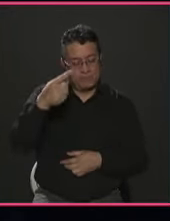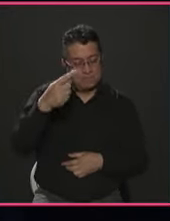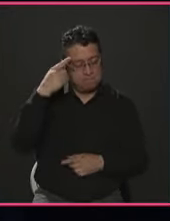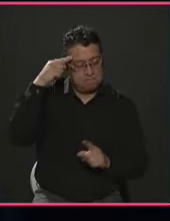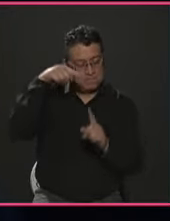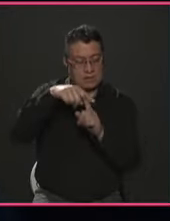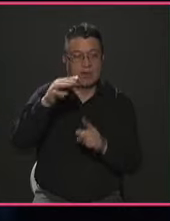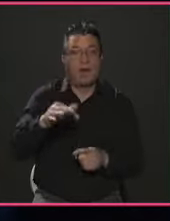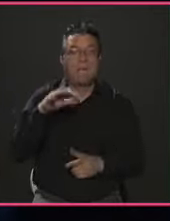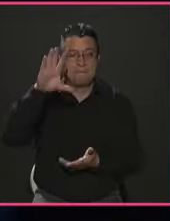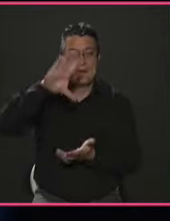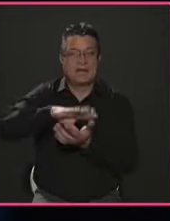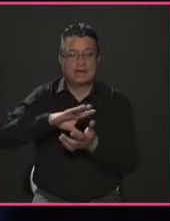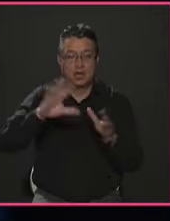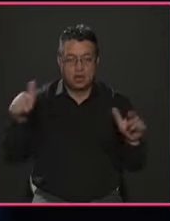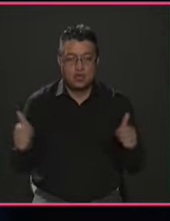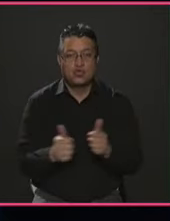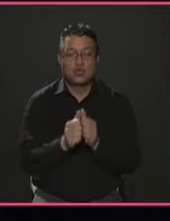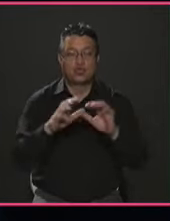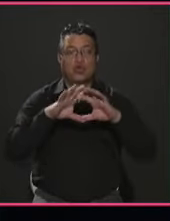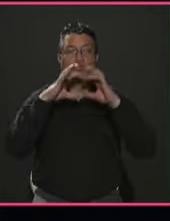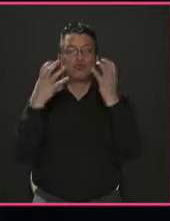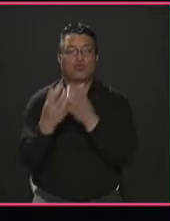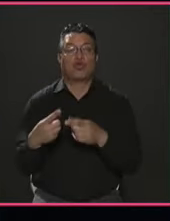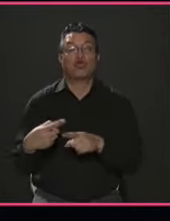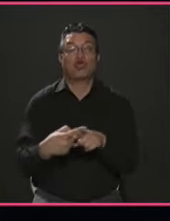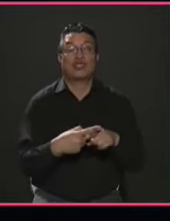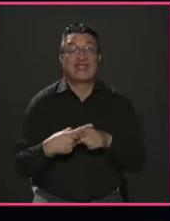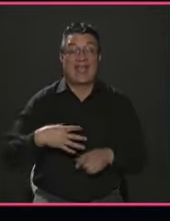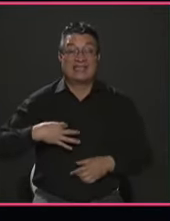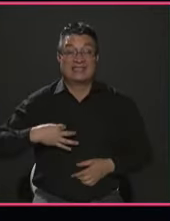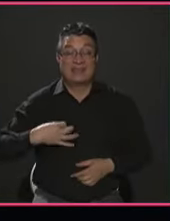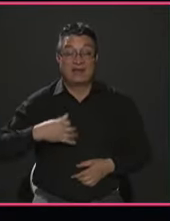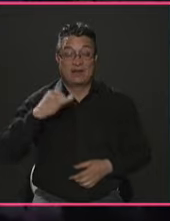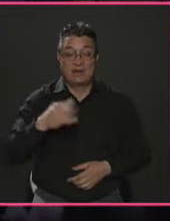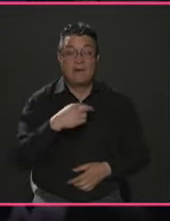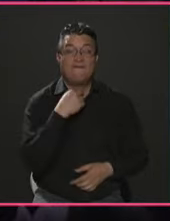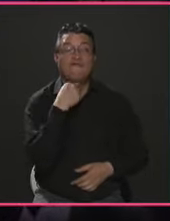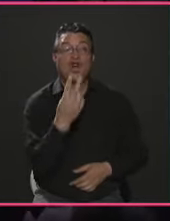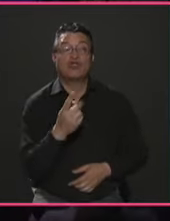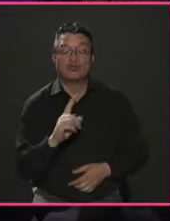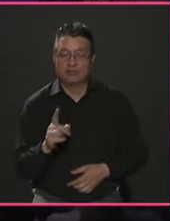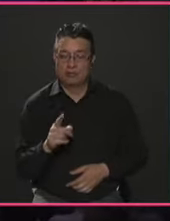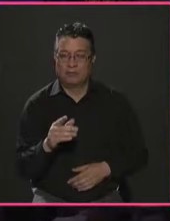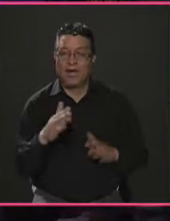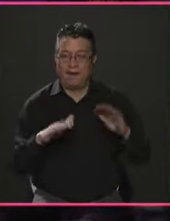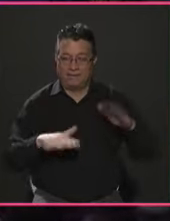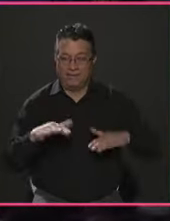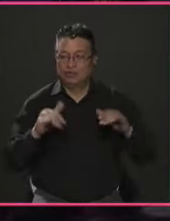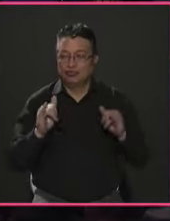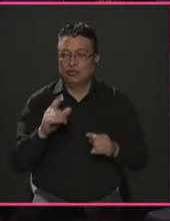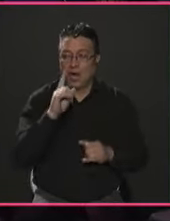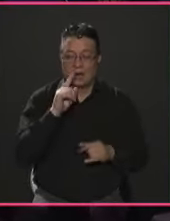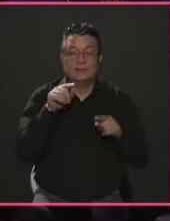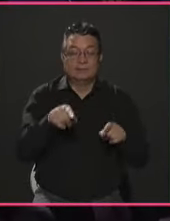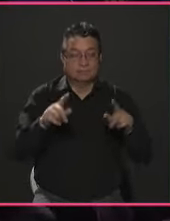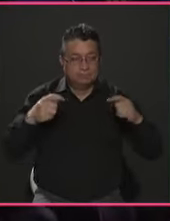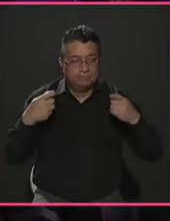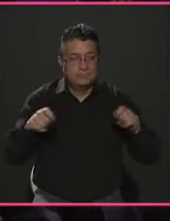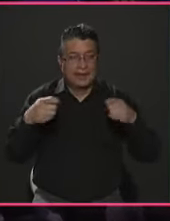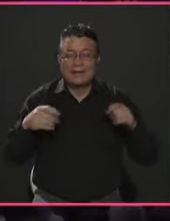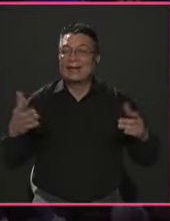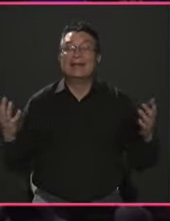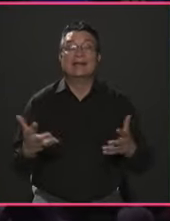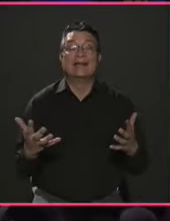junto en un mundo donde la sociedad civil no siempre tiene voz acá Tiene voz Y de qué se trata se trata que el